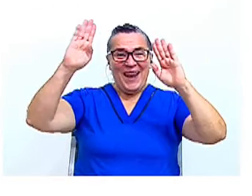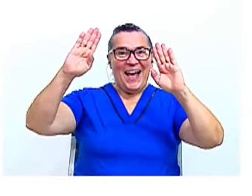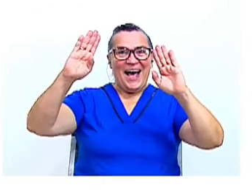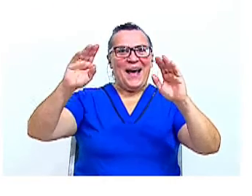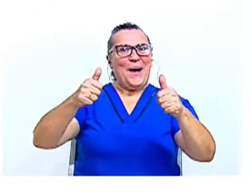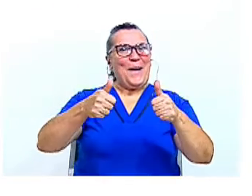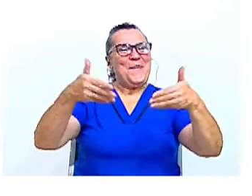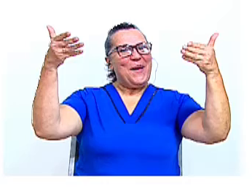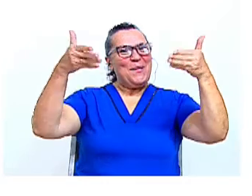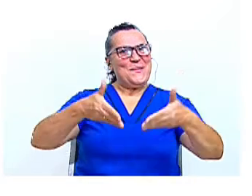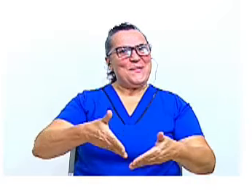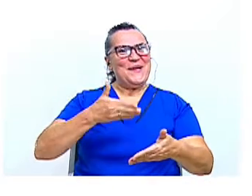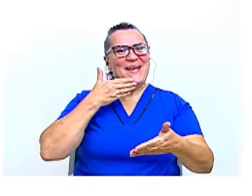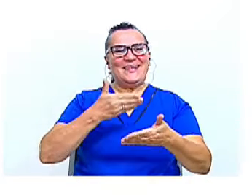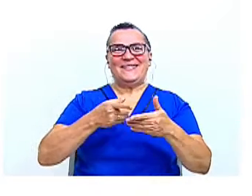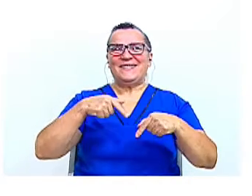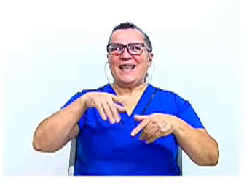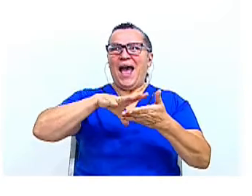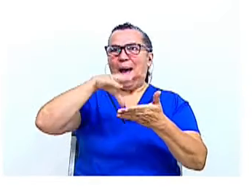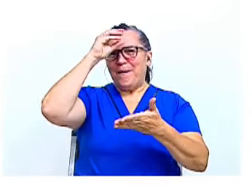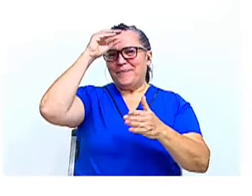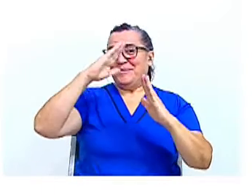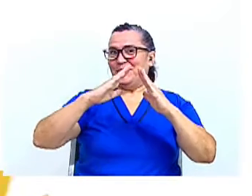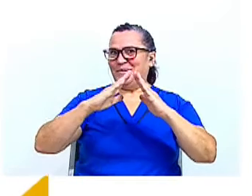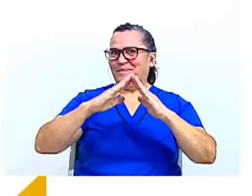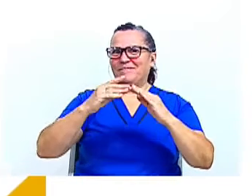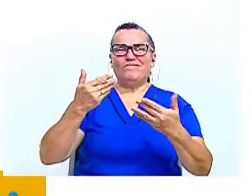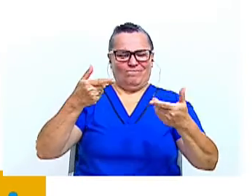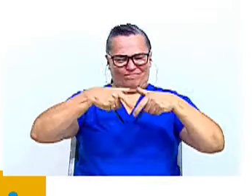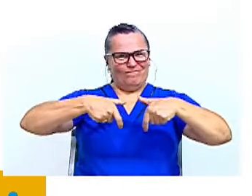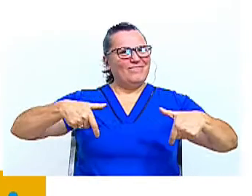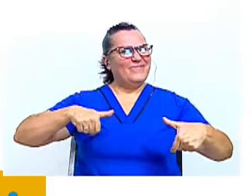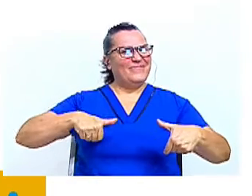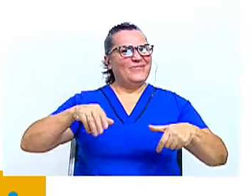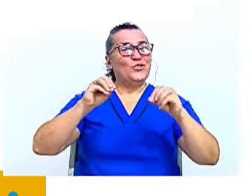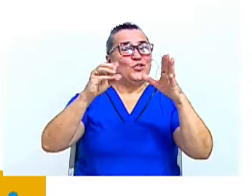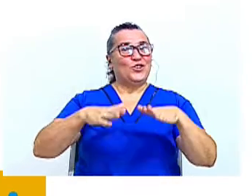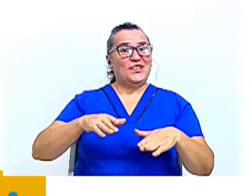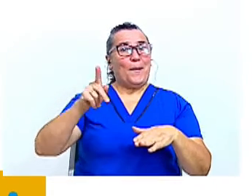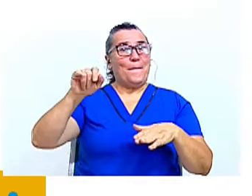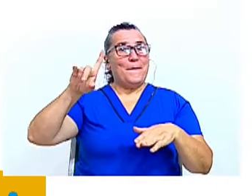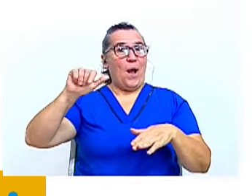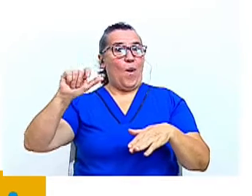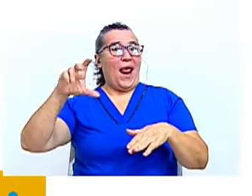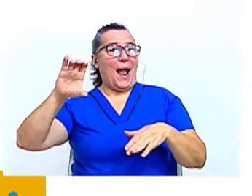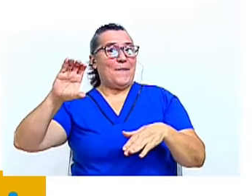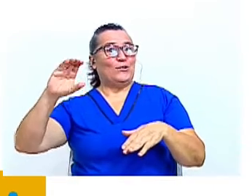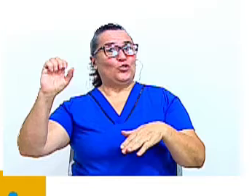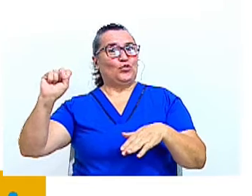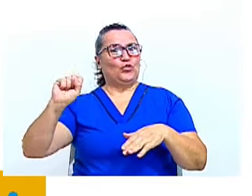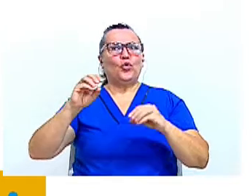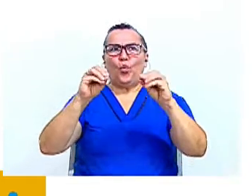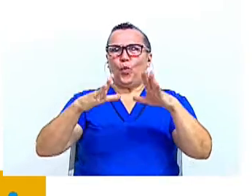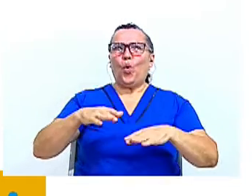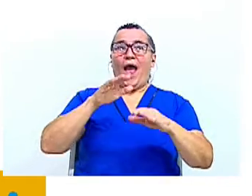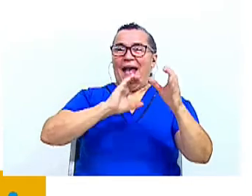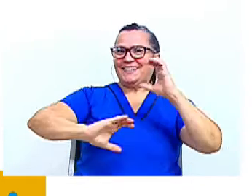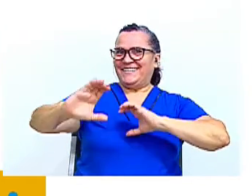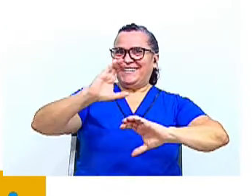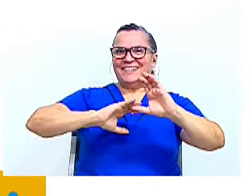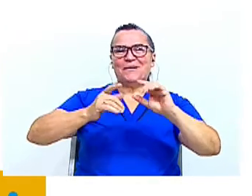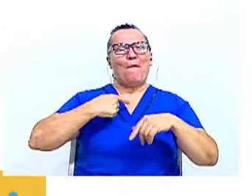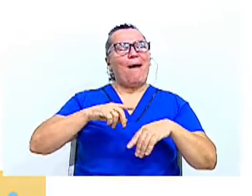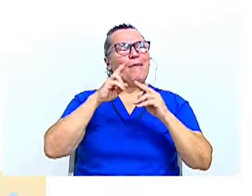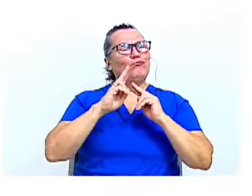Hola, bienvenidos a su programa Aprendo en Casa. Soy la docente Paula Camacho Coto, docente de Ciencias, y para mí es